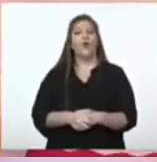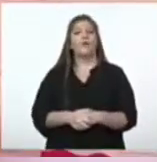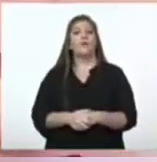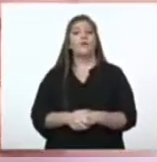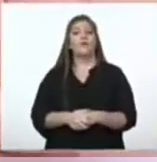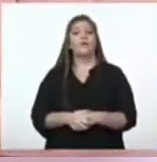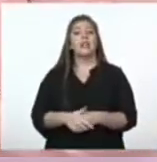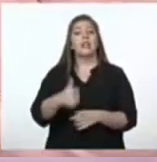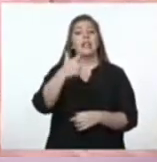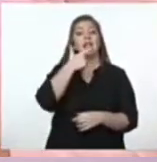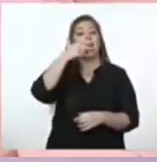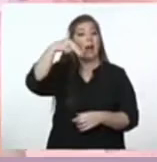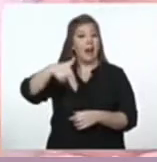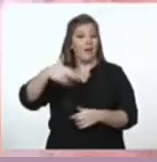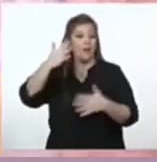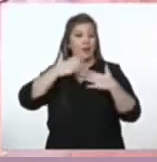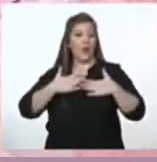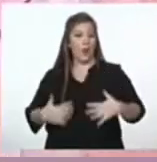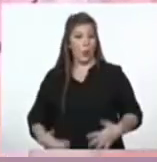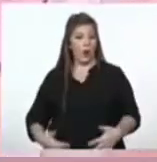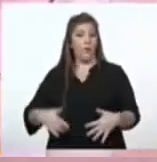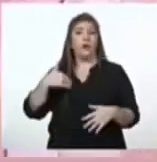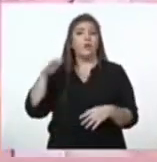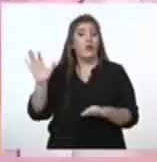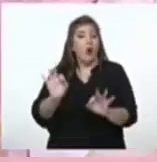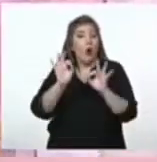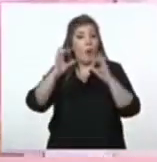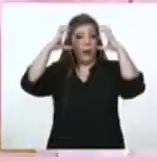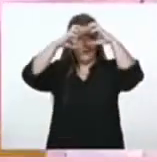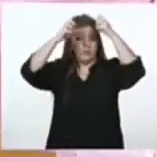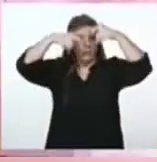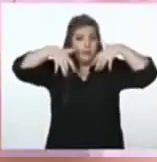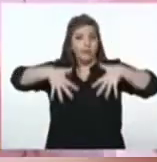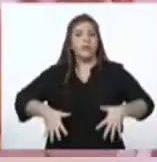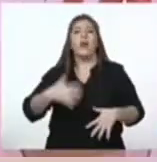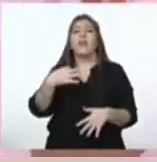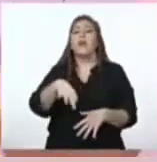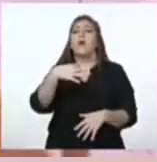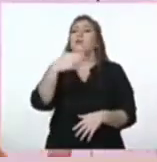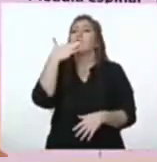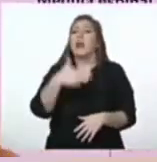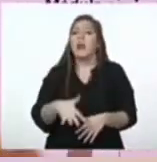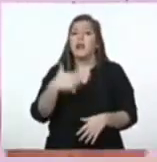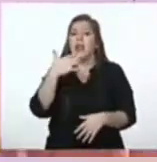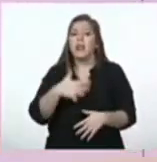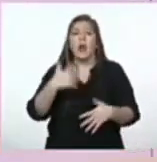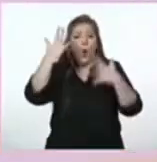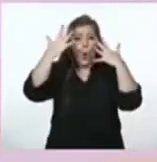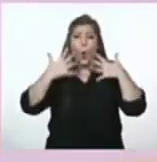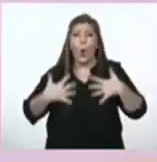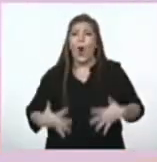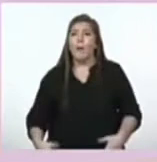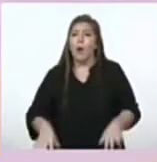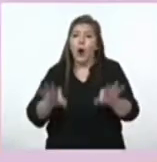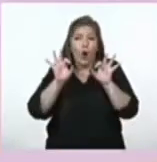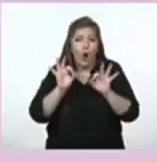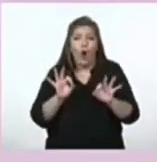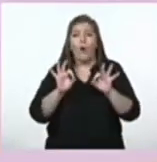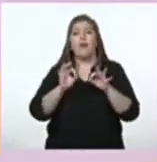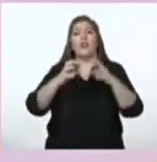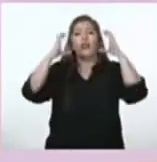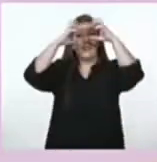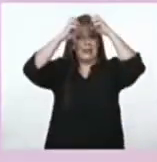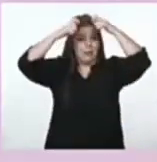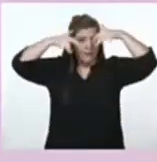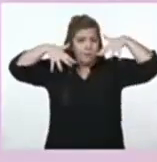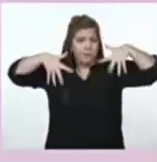nervioso del cuerpo, este es todo el sistema nervioso, ¿sí? Tenemos que comprender que a todas las partes del cuerpo llega el sistema nervioso, o sea, todas